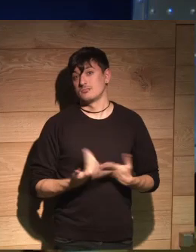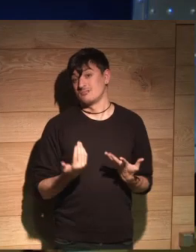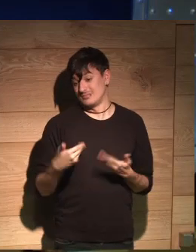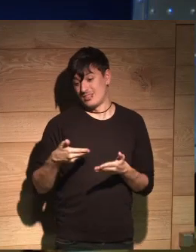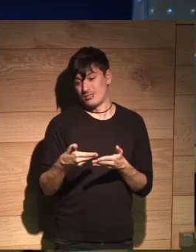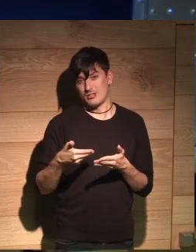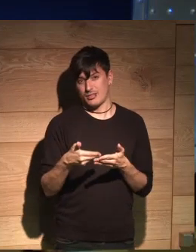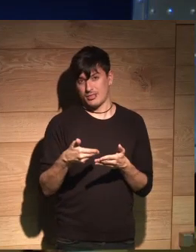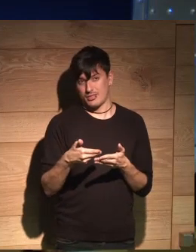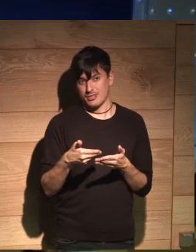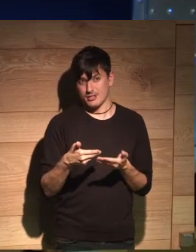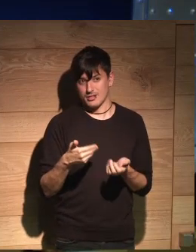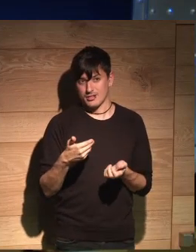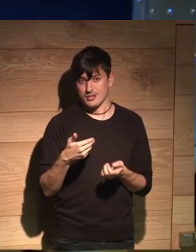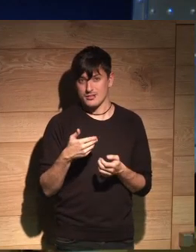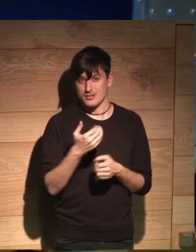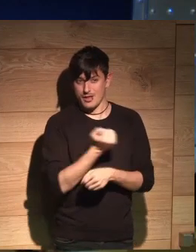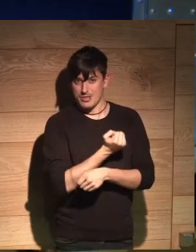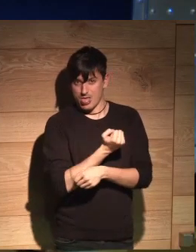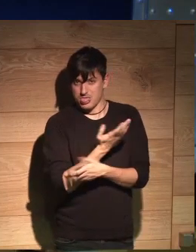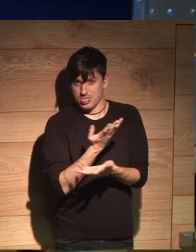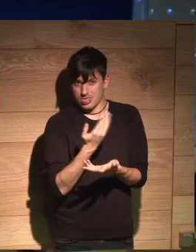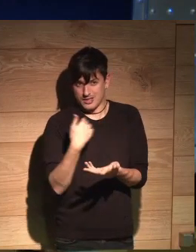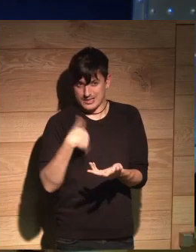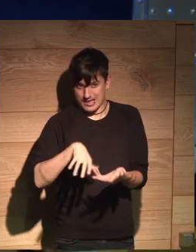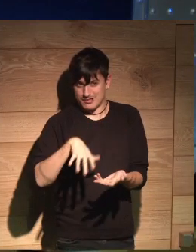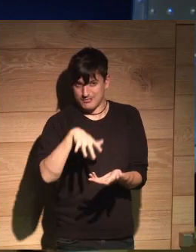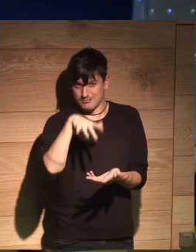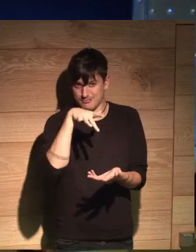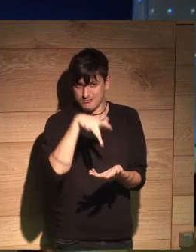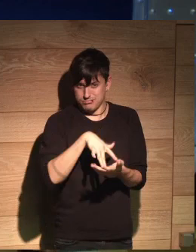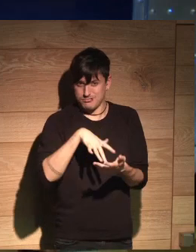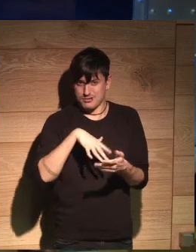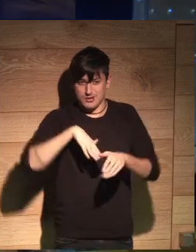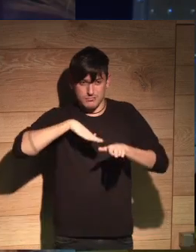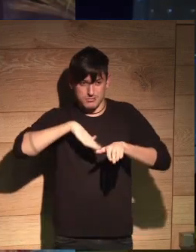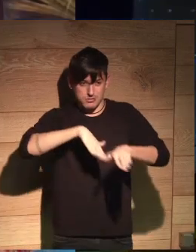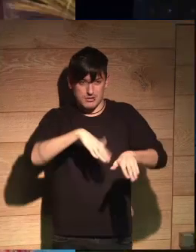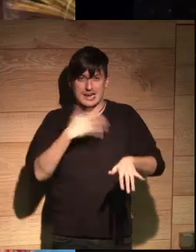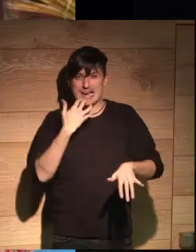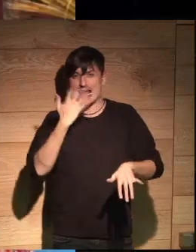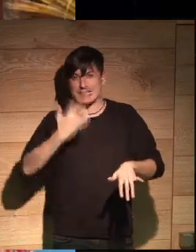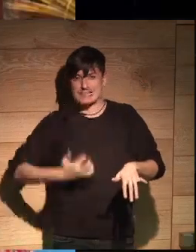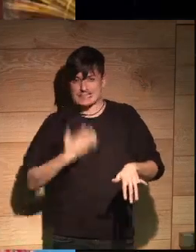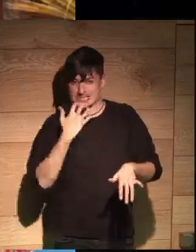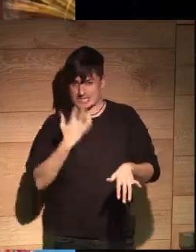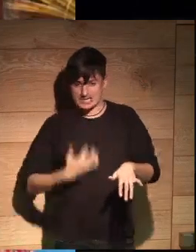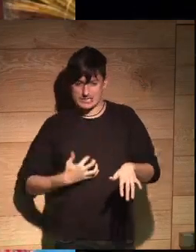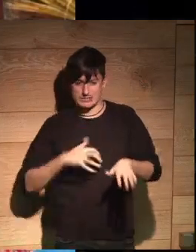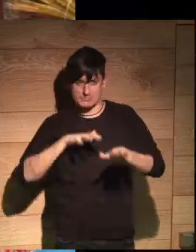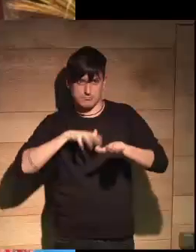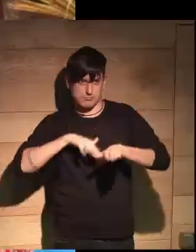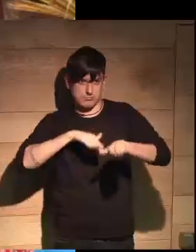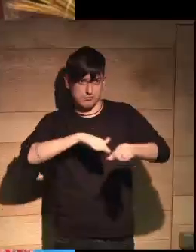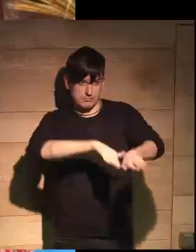Dentro de poco, he dicho que se desarrolla en Navidad, dentro de poco llega la cabalgata de los Reyes Magos. No conozco un día, bueno,